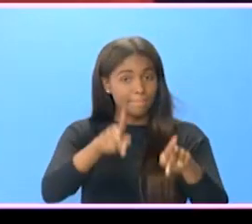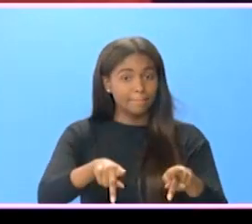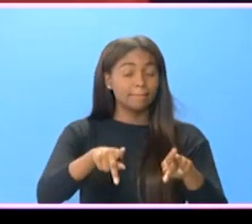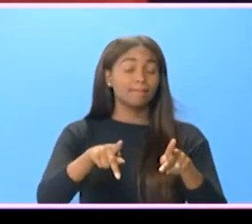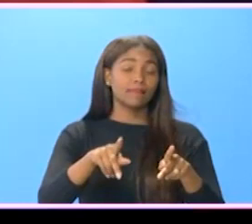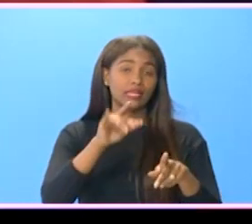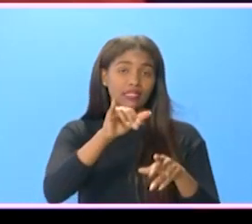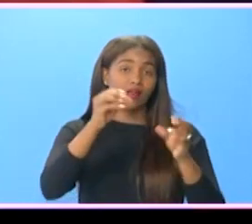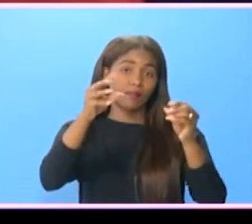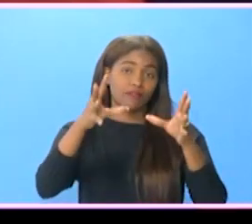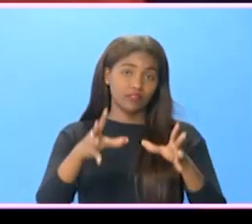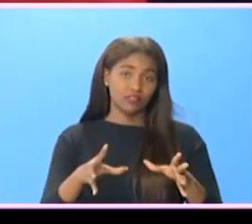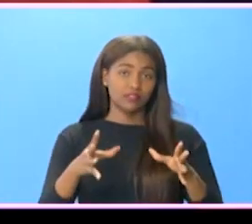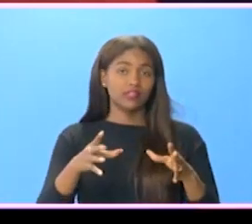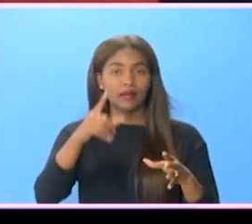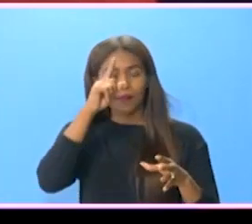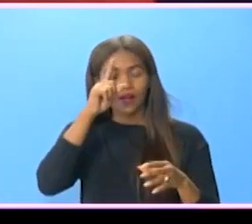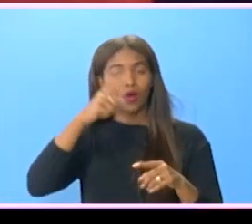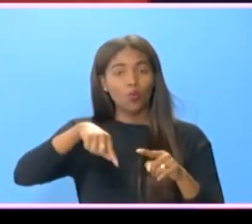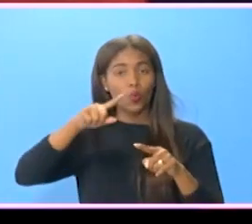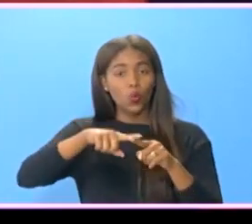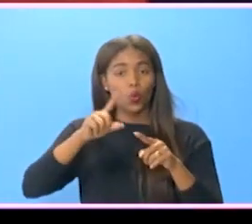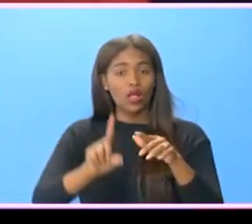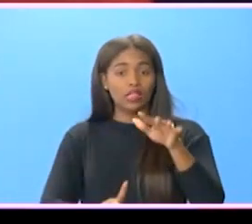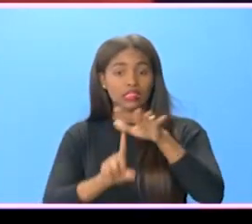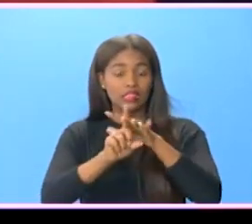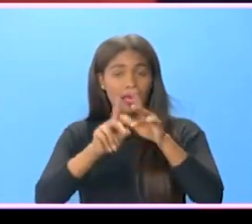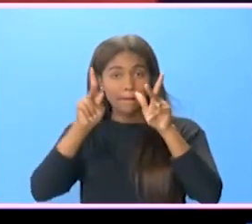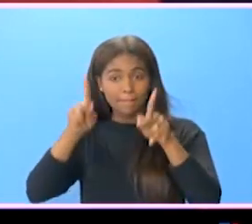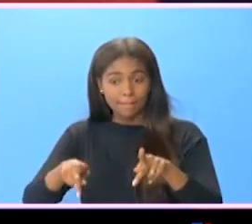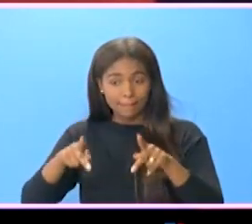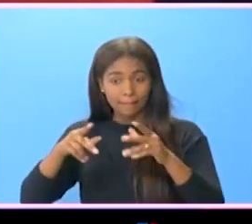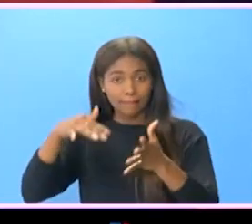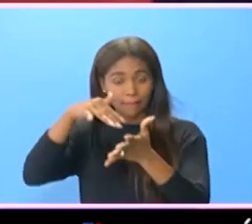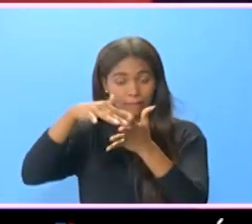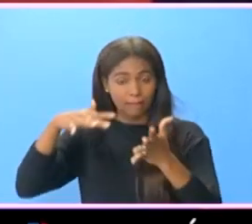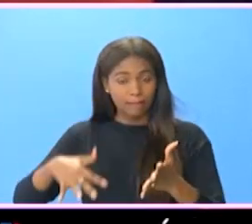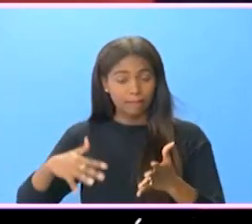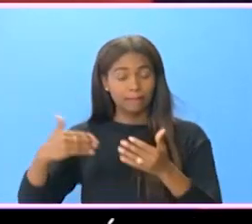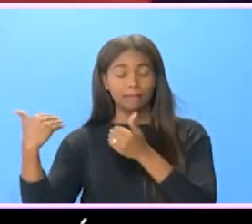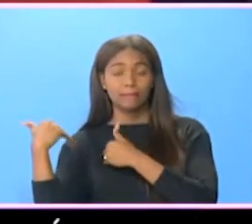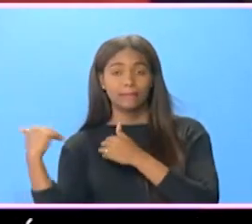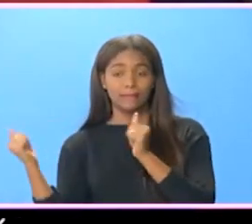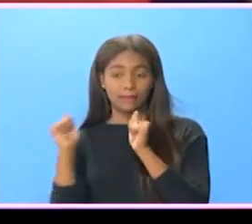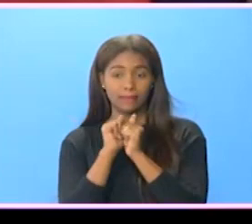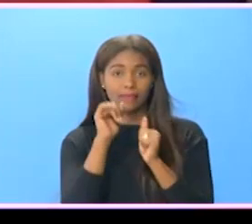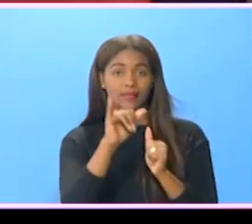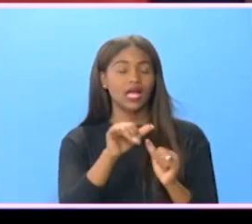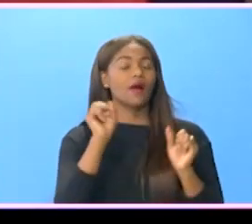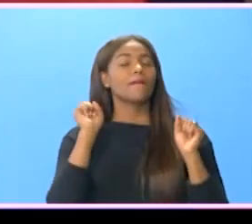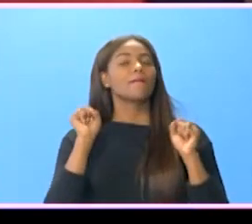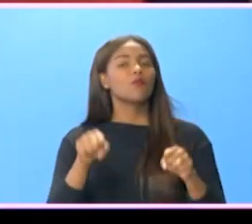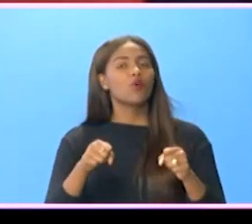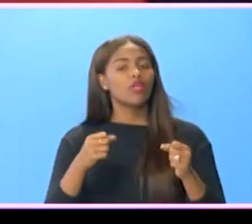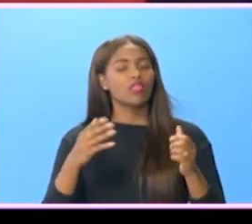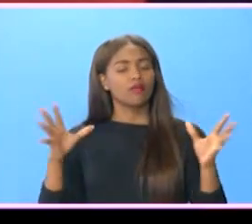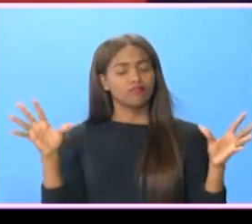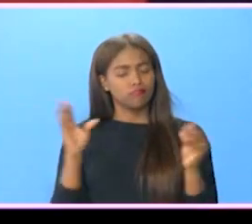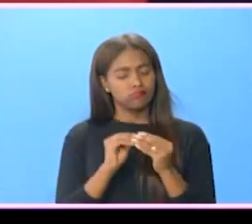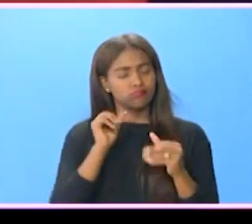es maestro, para cuando tiene una población estudiantil frente a él, pues pueda darlo